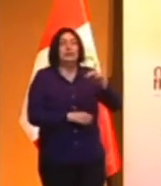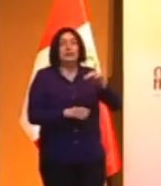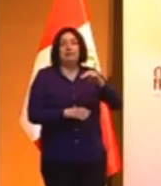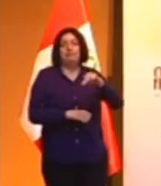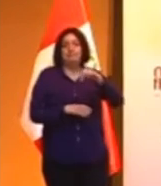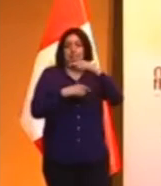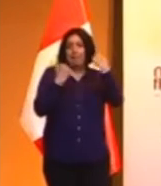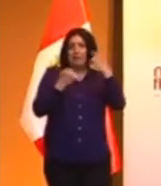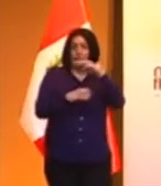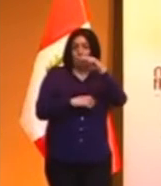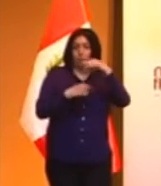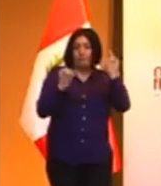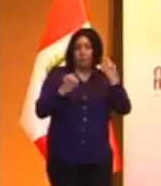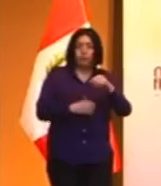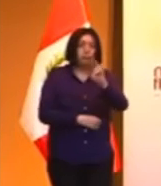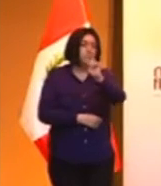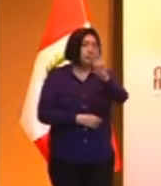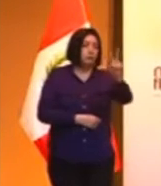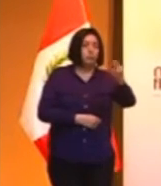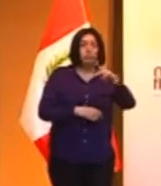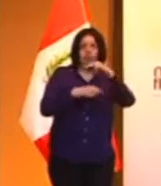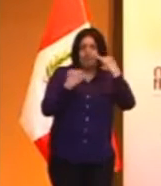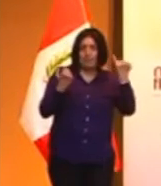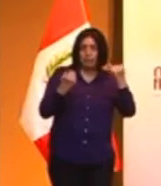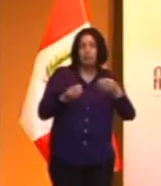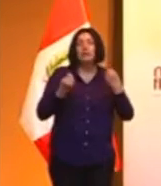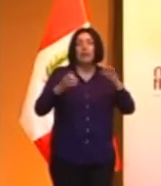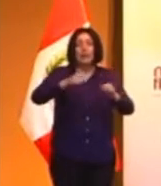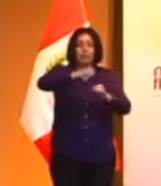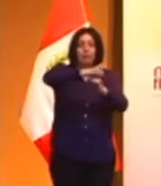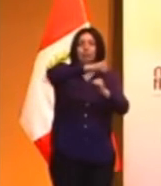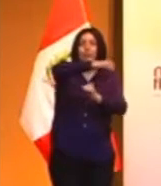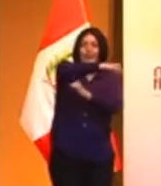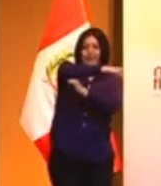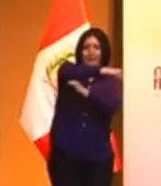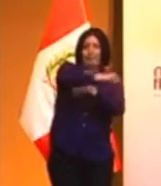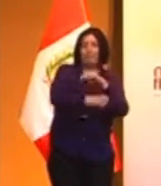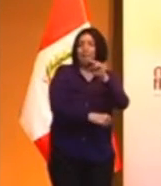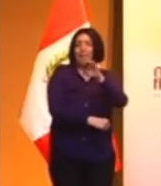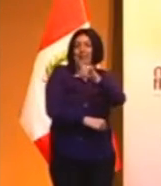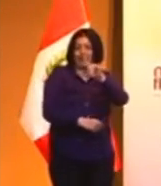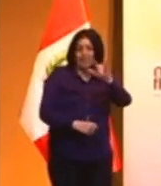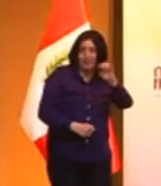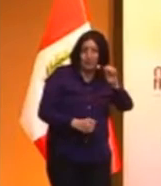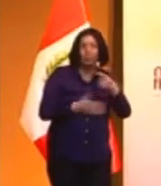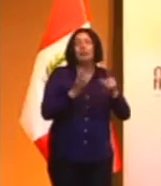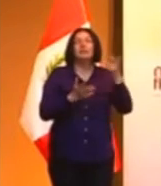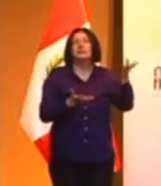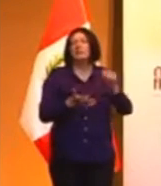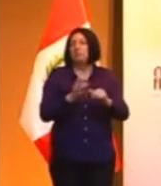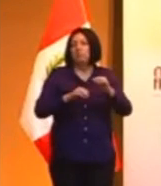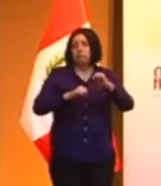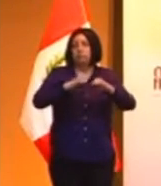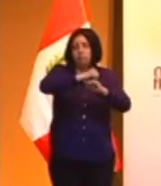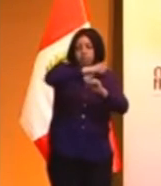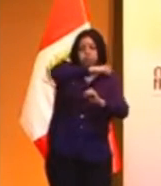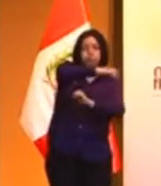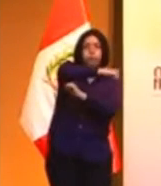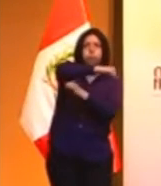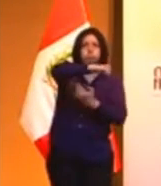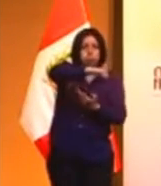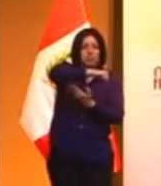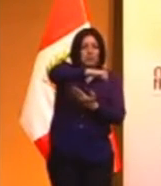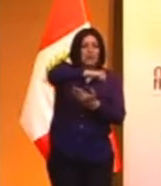marzo de este año, el 22 de marzo, se entregó el puente Meizu, que es el puente que